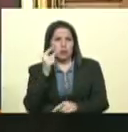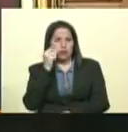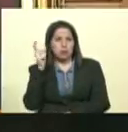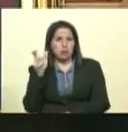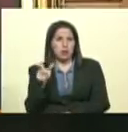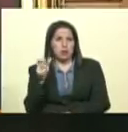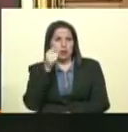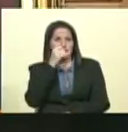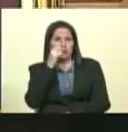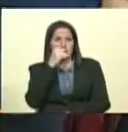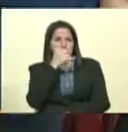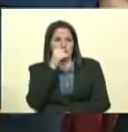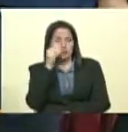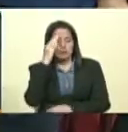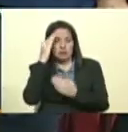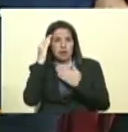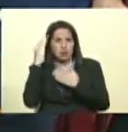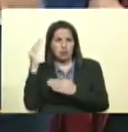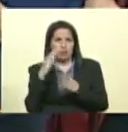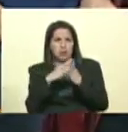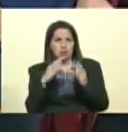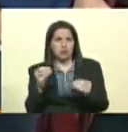Camaradas, bueno, saludos a todos.